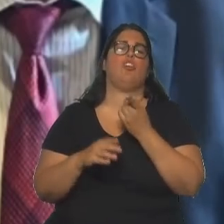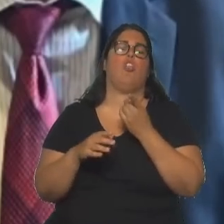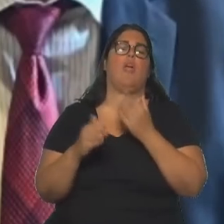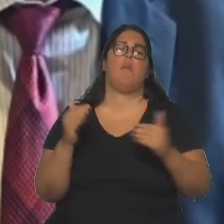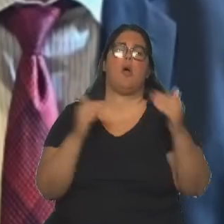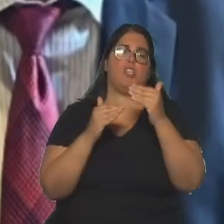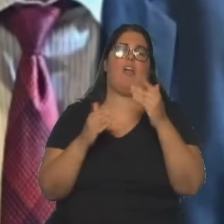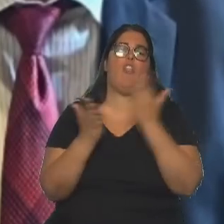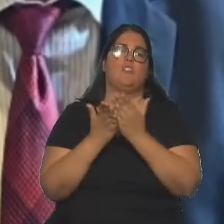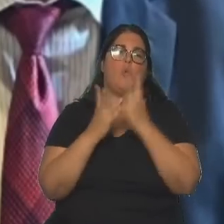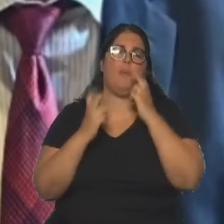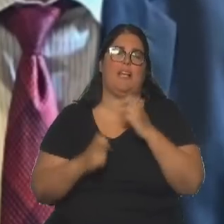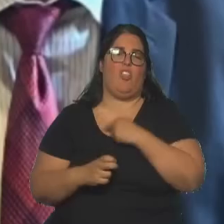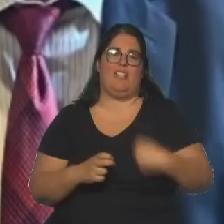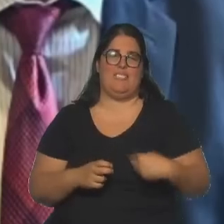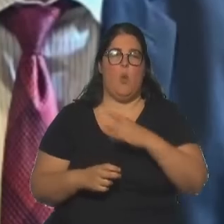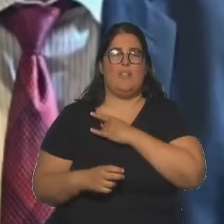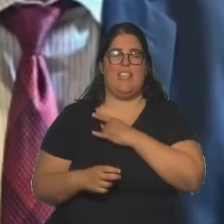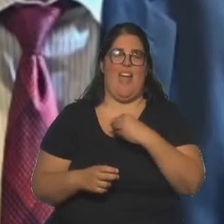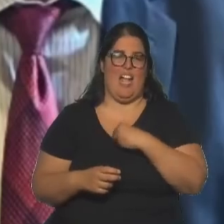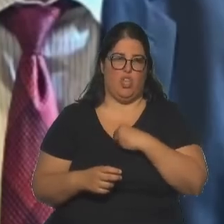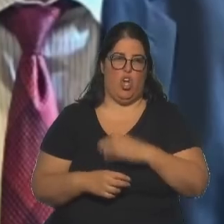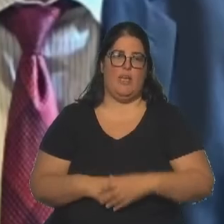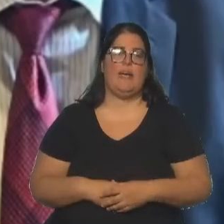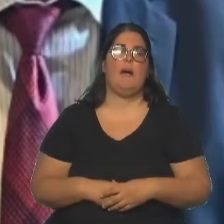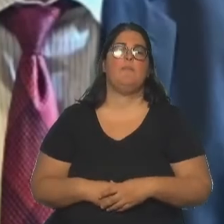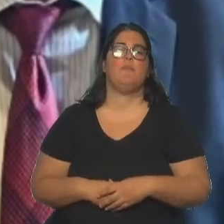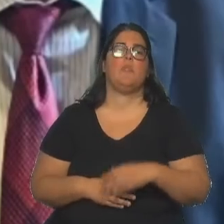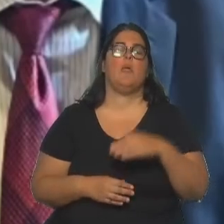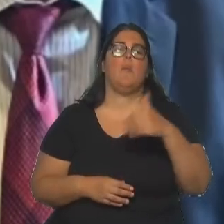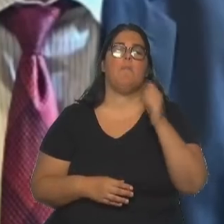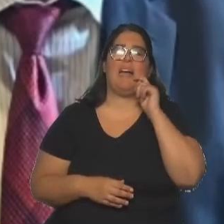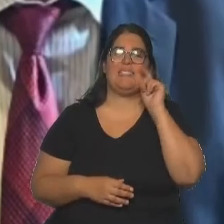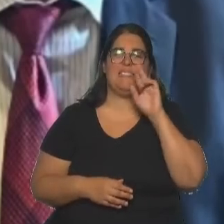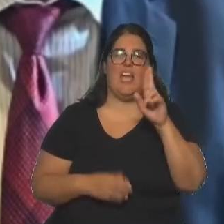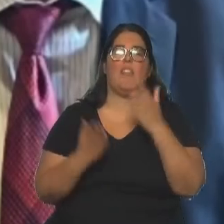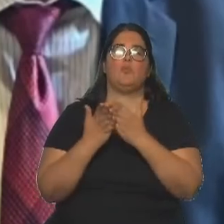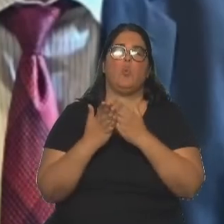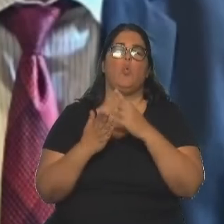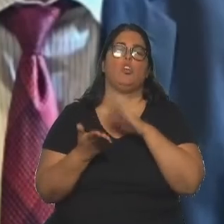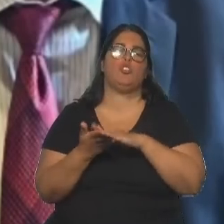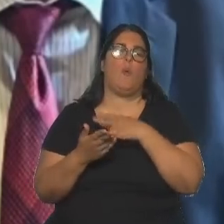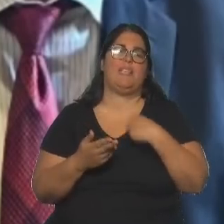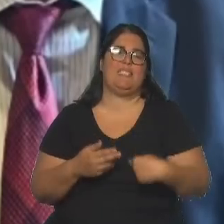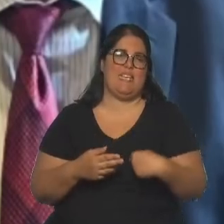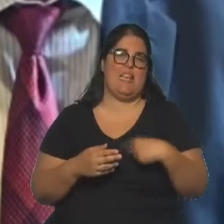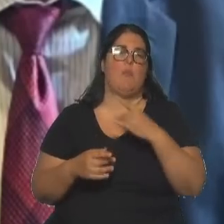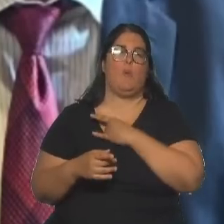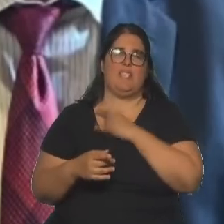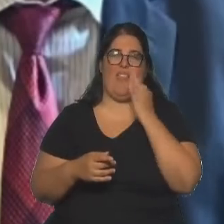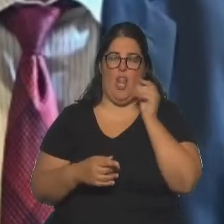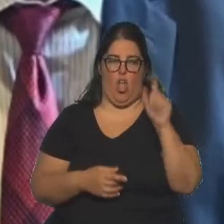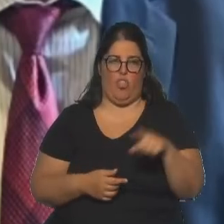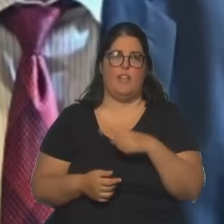de Londres. Más datos sobre Jorge Malena, director del posgrado de Estudios sobre China de la Universidad Católica. Publicó,